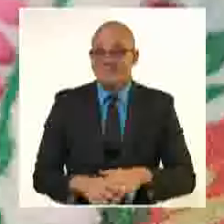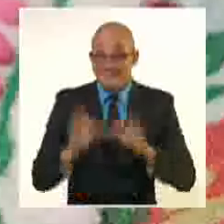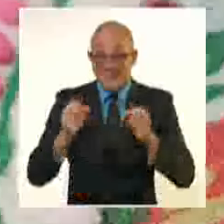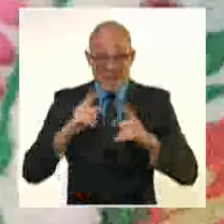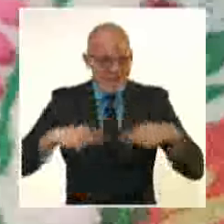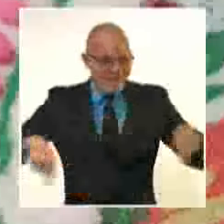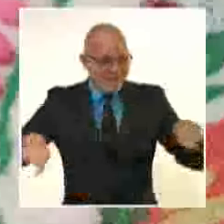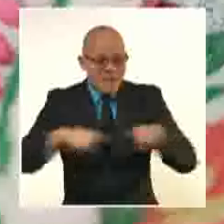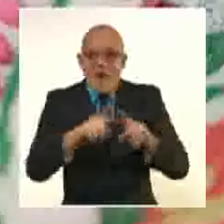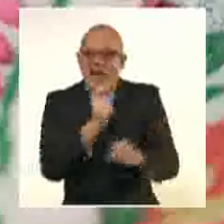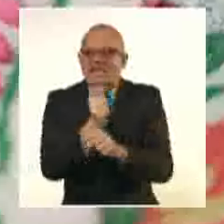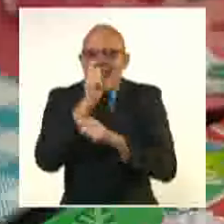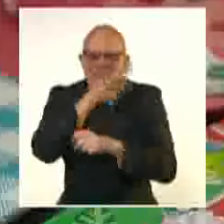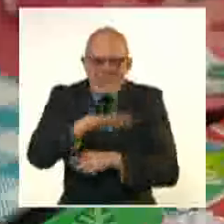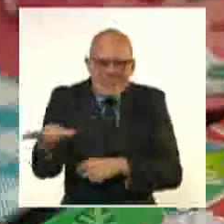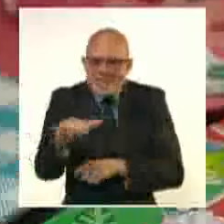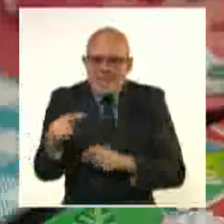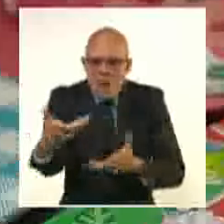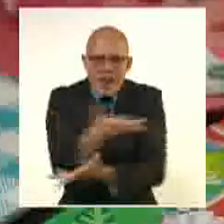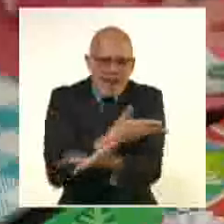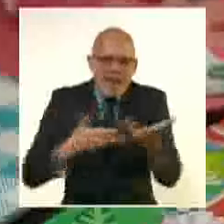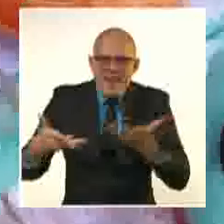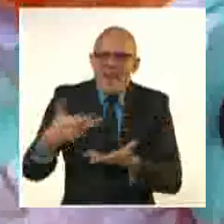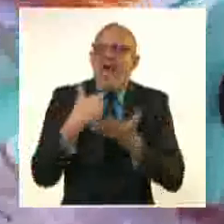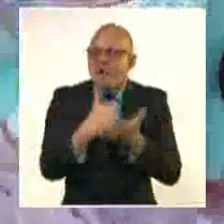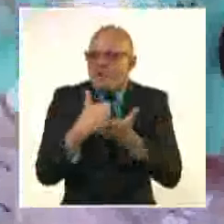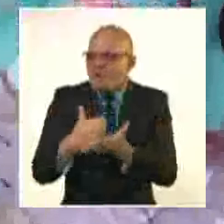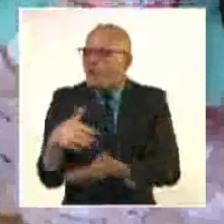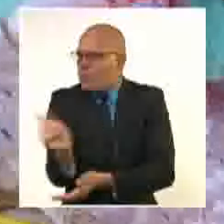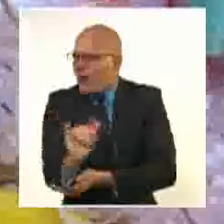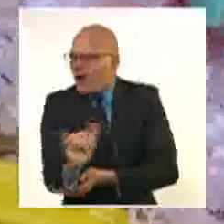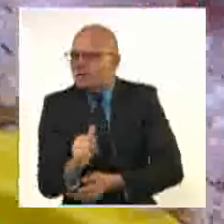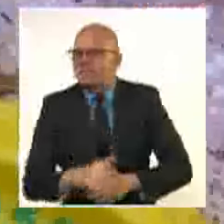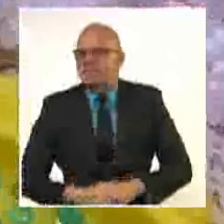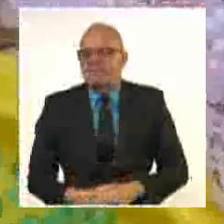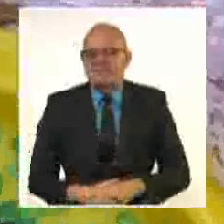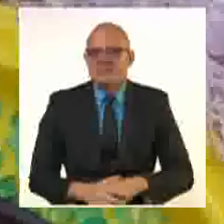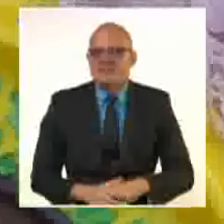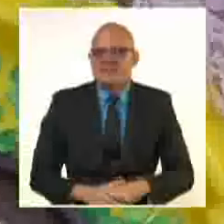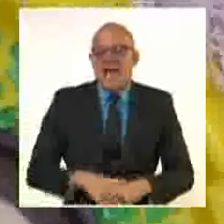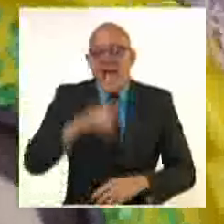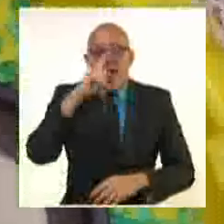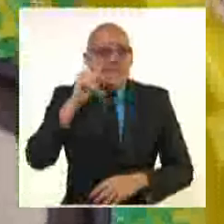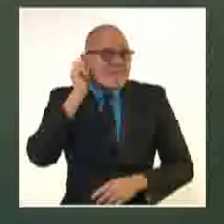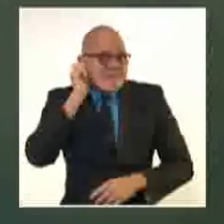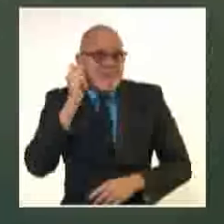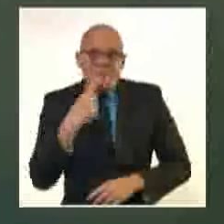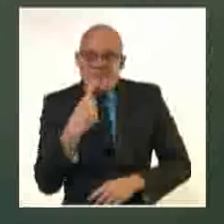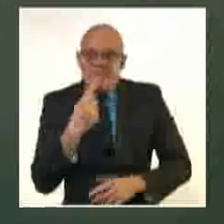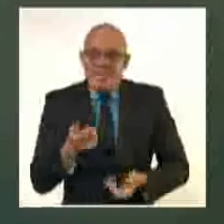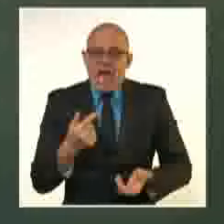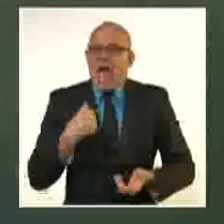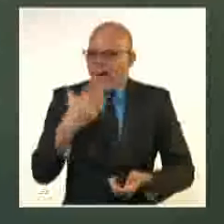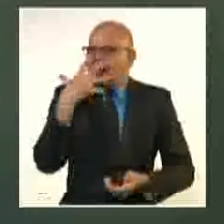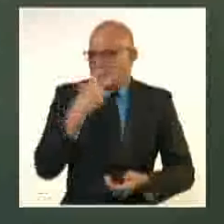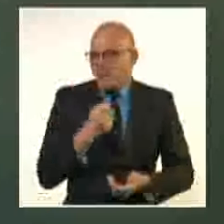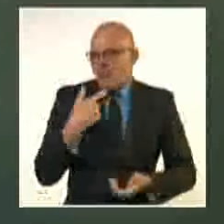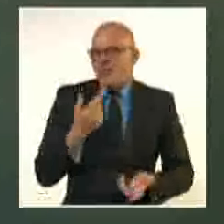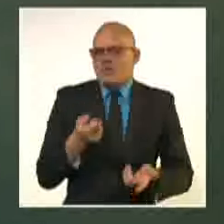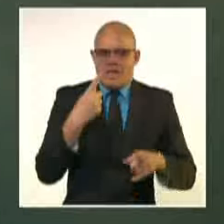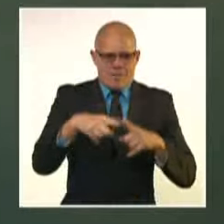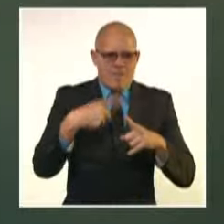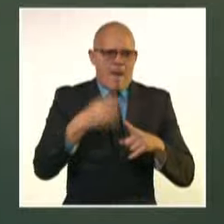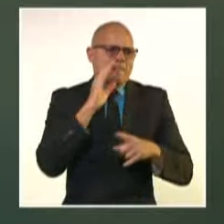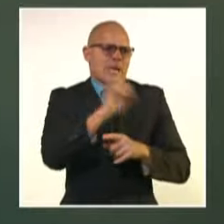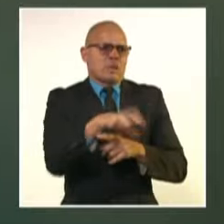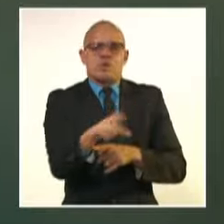de la comunidad que participan en talleres de reciclaje. A mí me gusta reciclar porque también me divierto